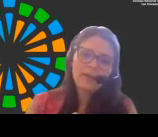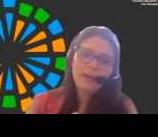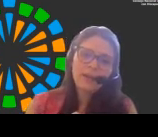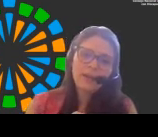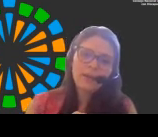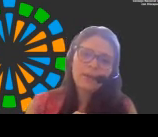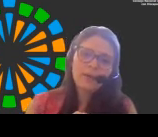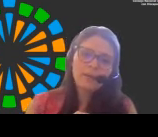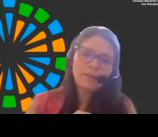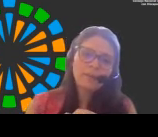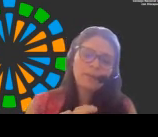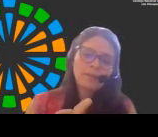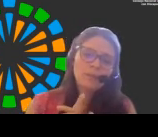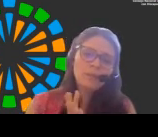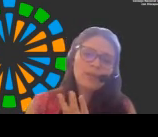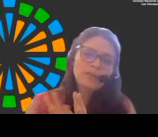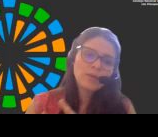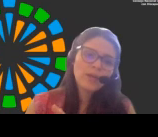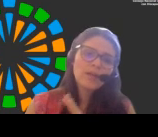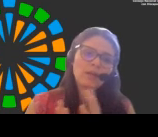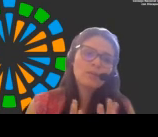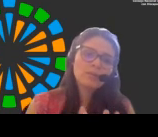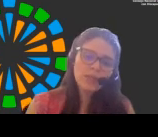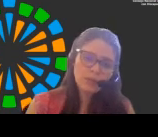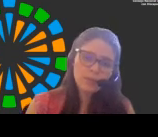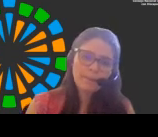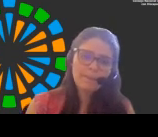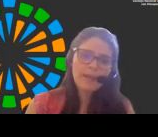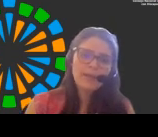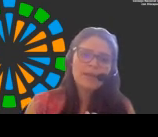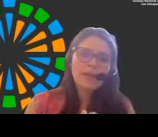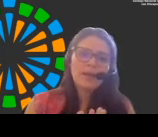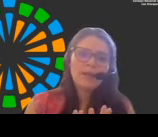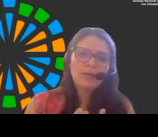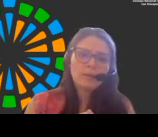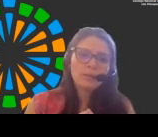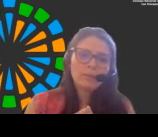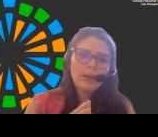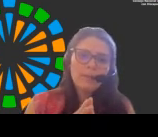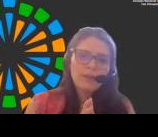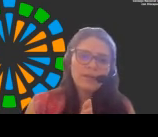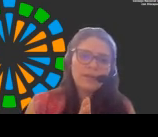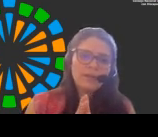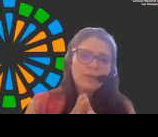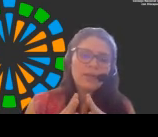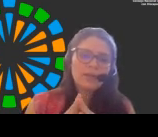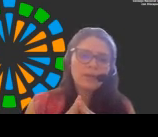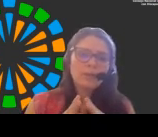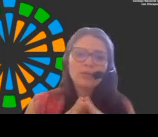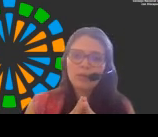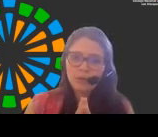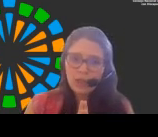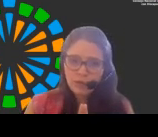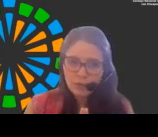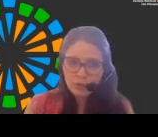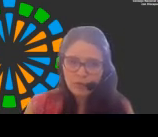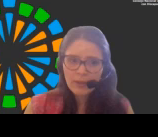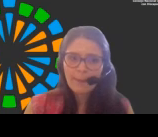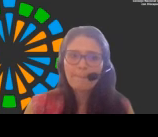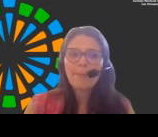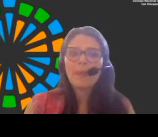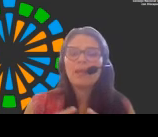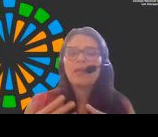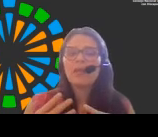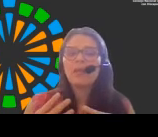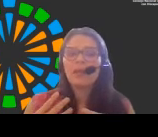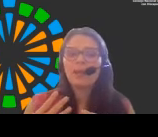este una señora y un niño el niño al parecer está utilizando unos audífonos